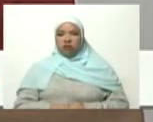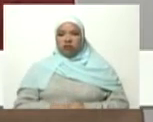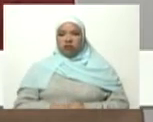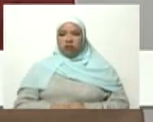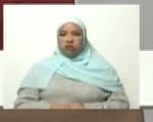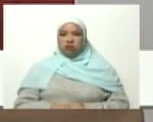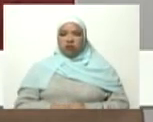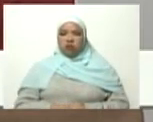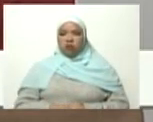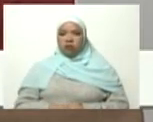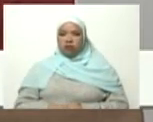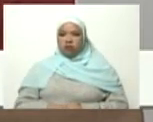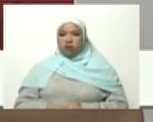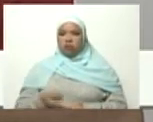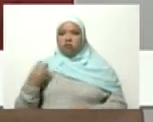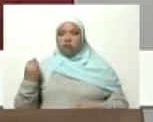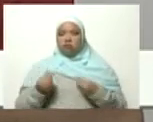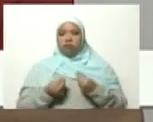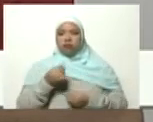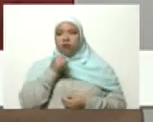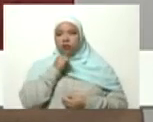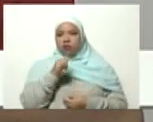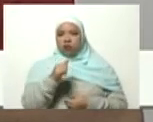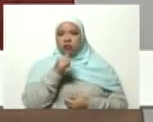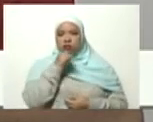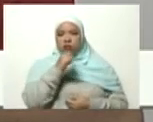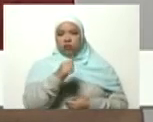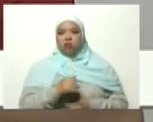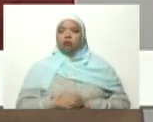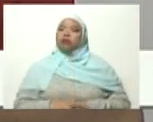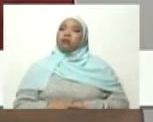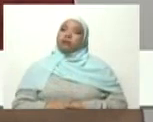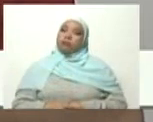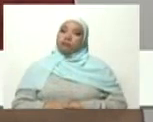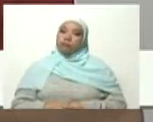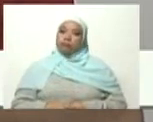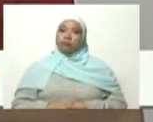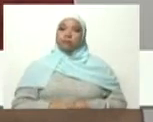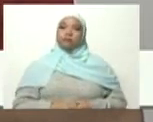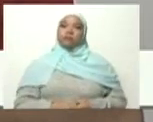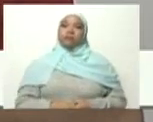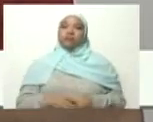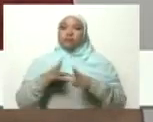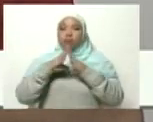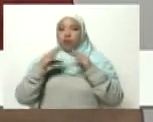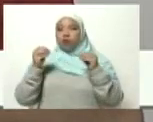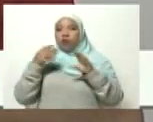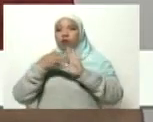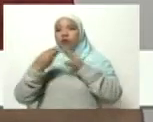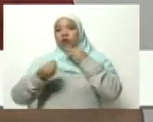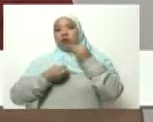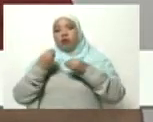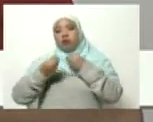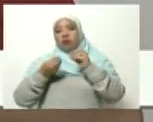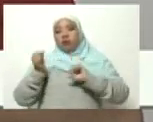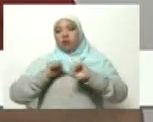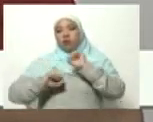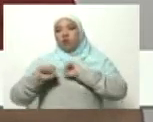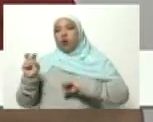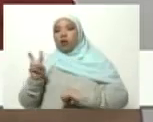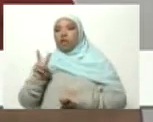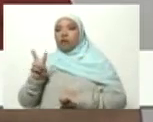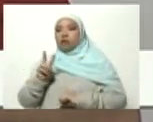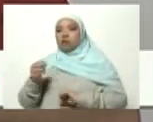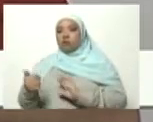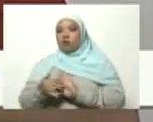Esa no existe. Ellos deberían asumir que todo lo que han venido haciendo contra Venezuela, al menos es un